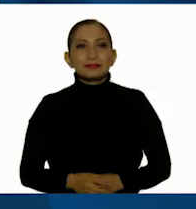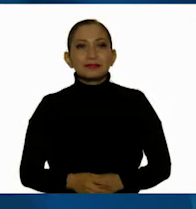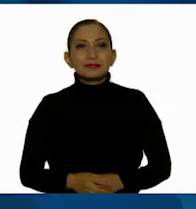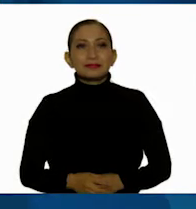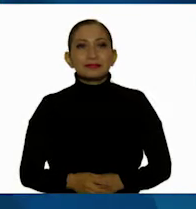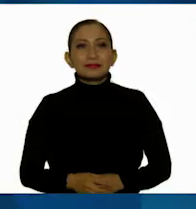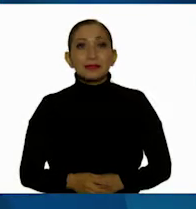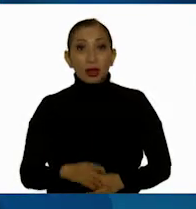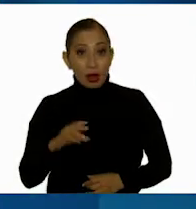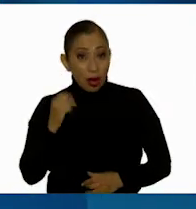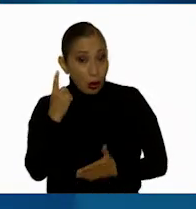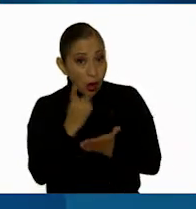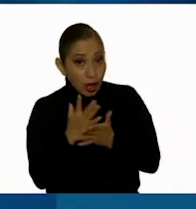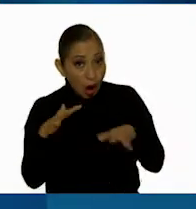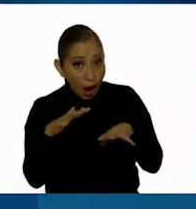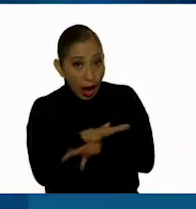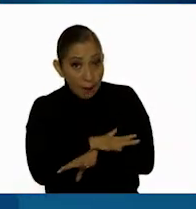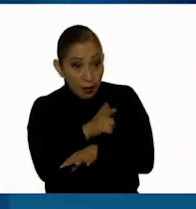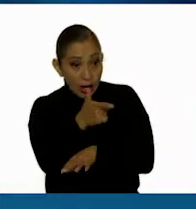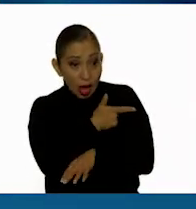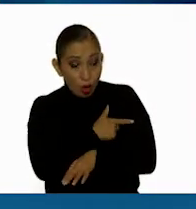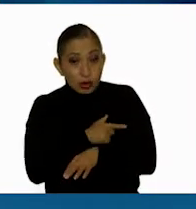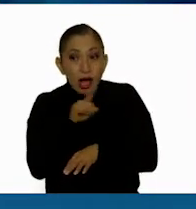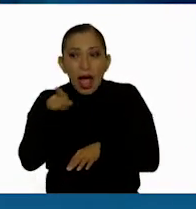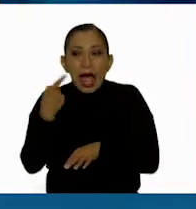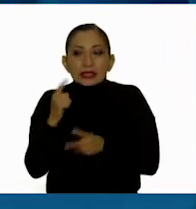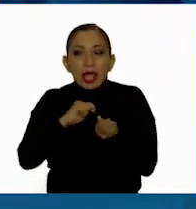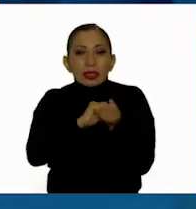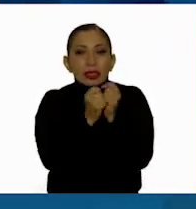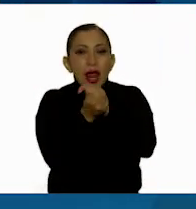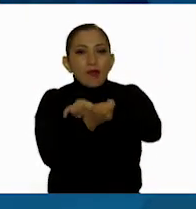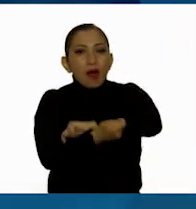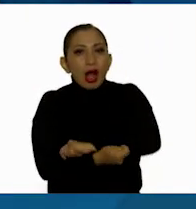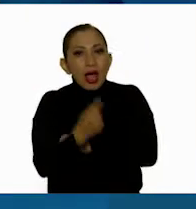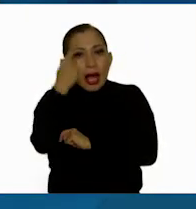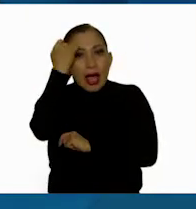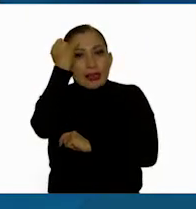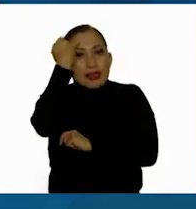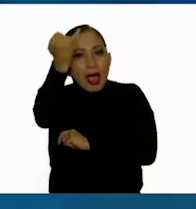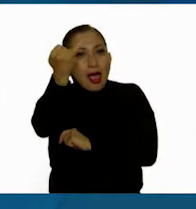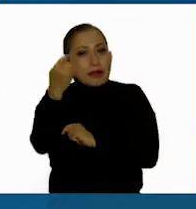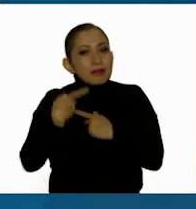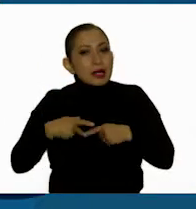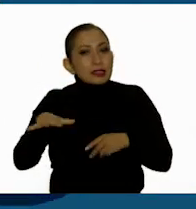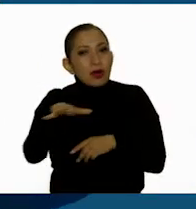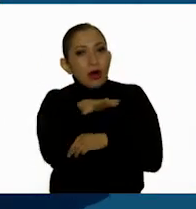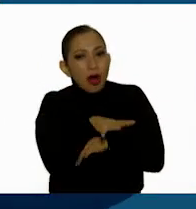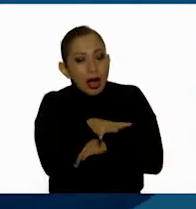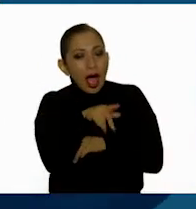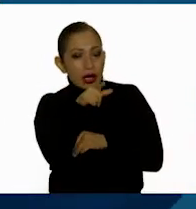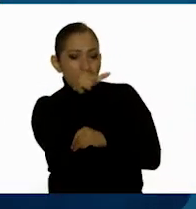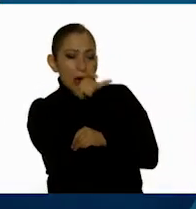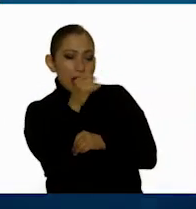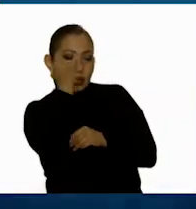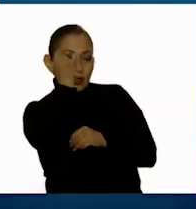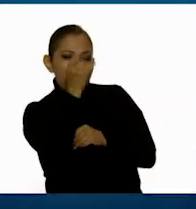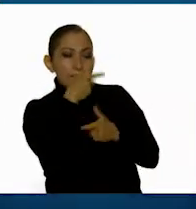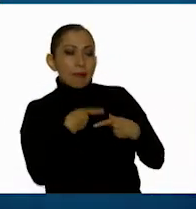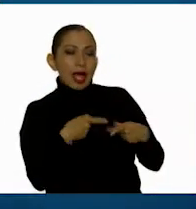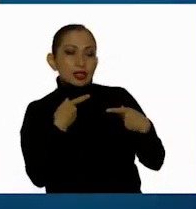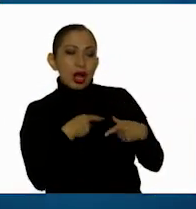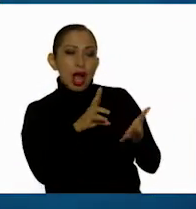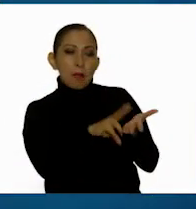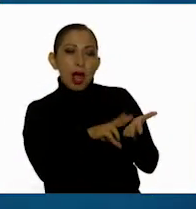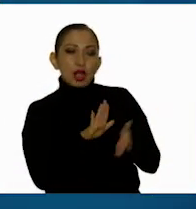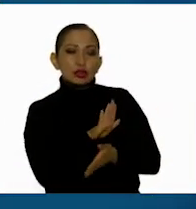No es únicamente un cambio en el gusto, es una transformación en la mentalidad. La idea del individuo, la persona con